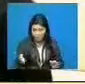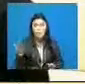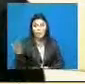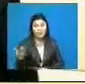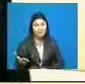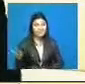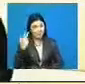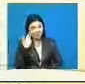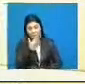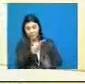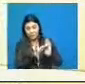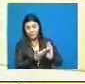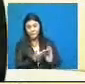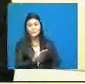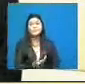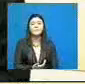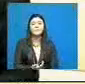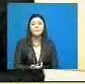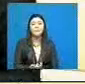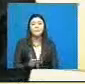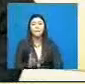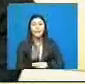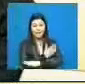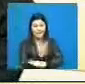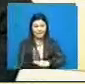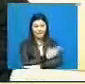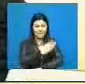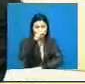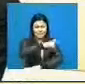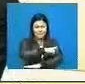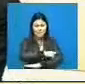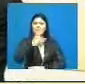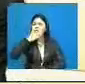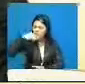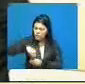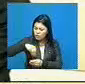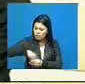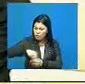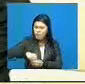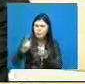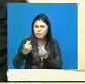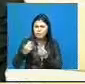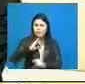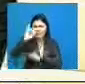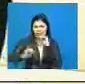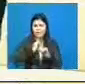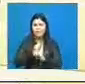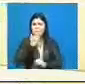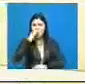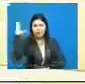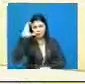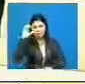Fíjense, por ejemplo, antes de que cayera el precio del petróleo, ¿qué decía el Fondo Monetario Internacional? Colombia ha mantenido un